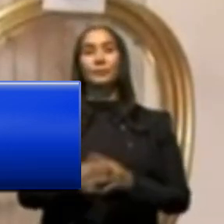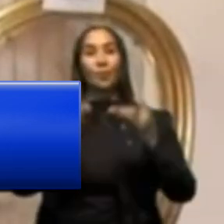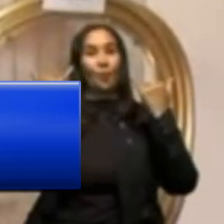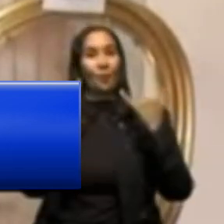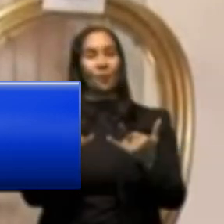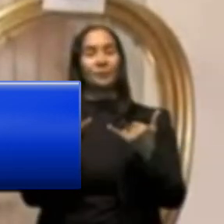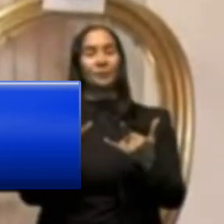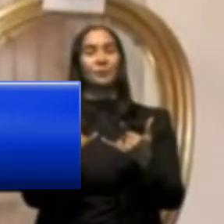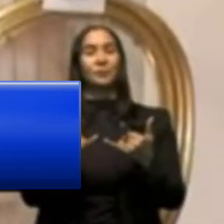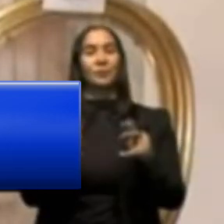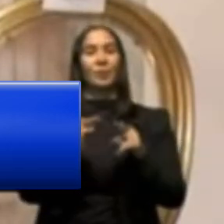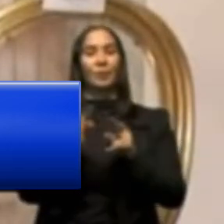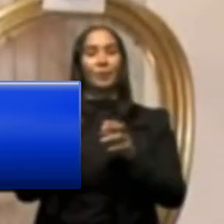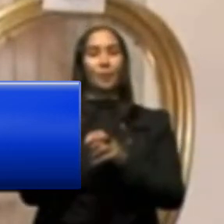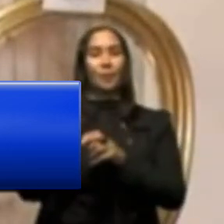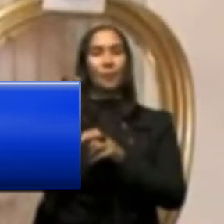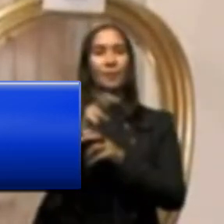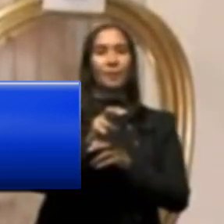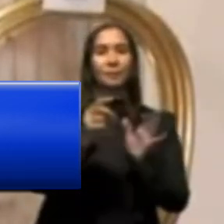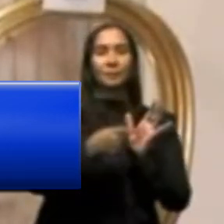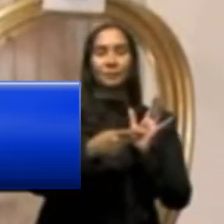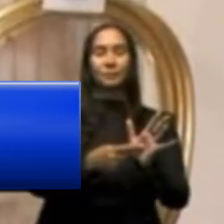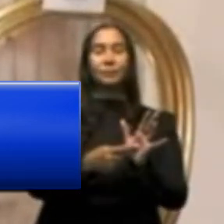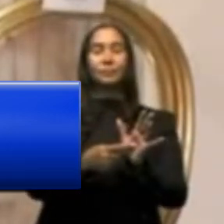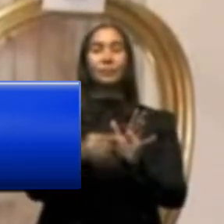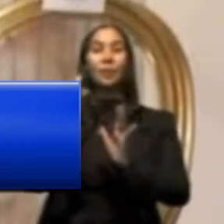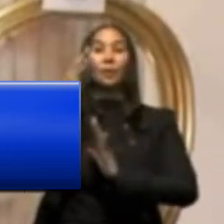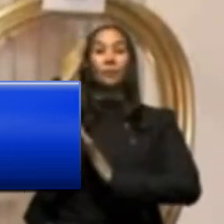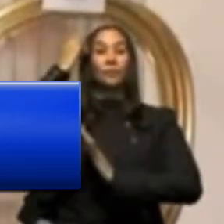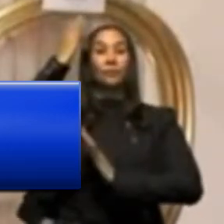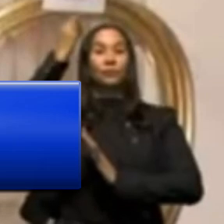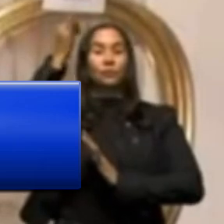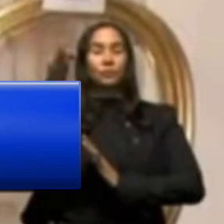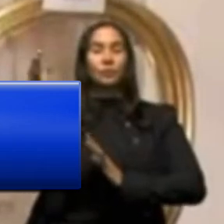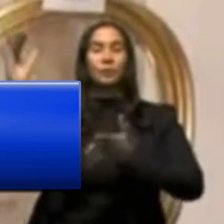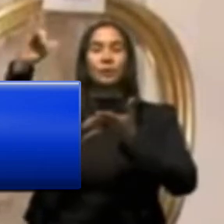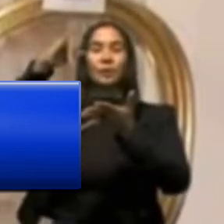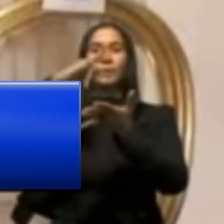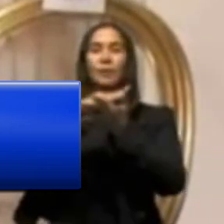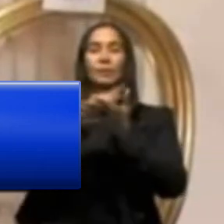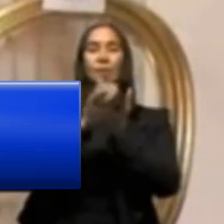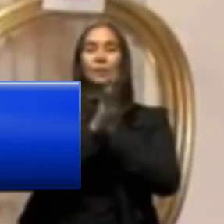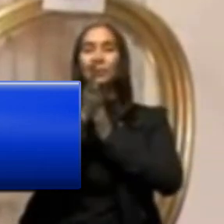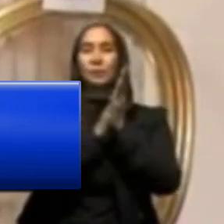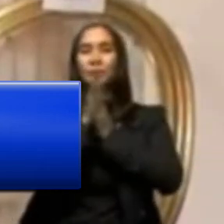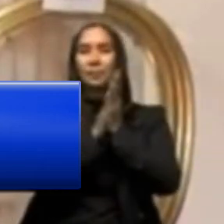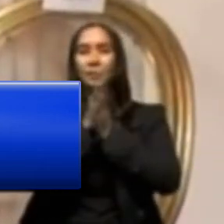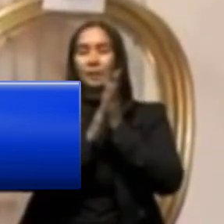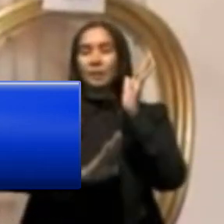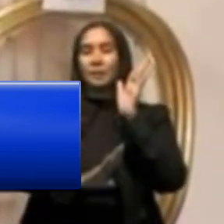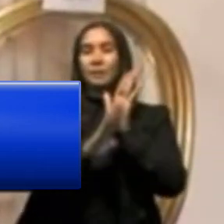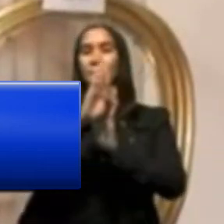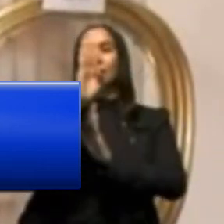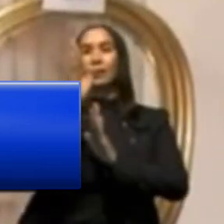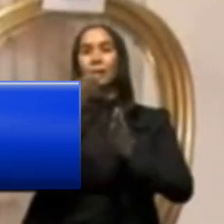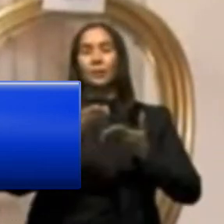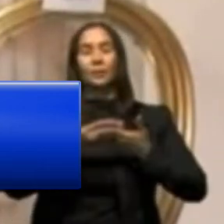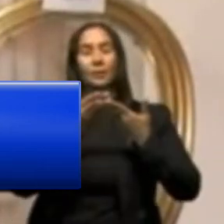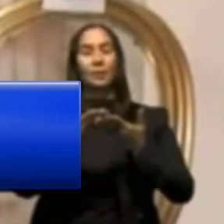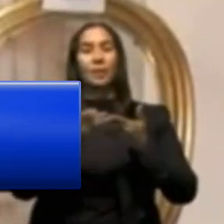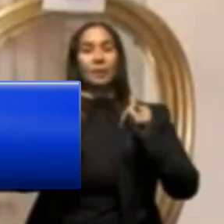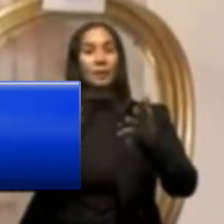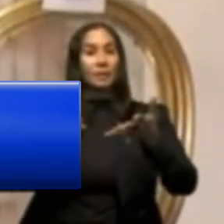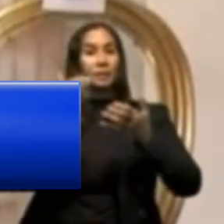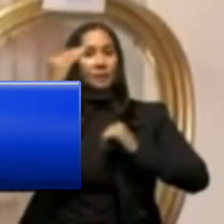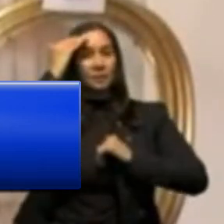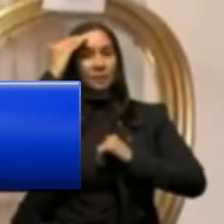hoy damos un paso hacia adelante hacia un futuro donde la Aviación es un motor de crecimiento y bienestar Y estoy